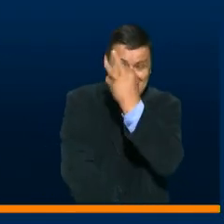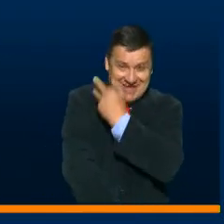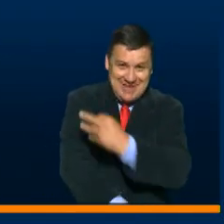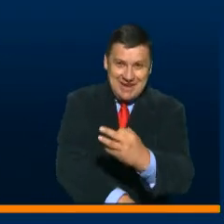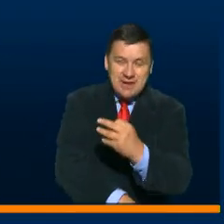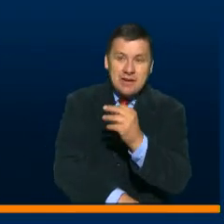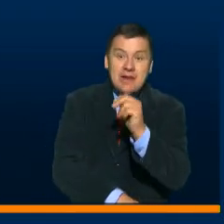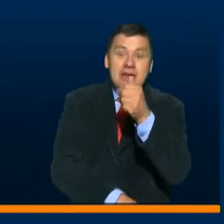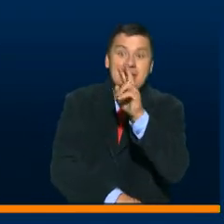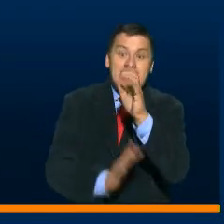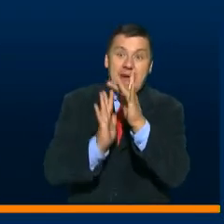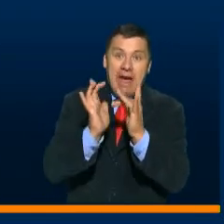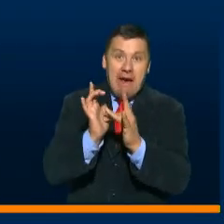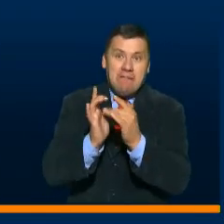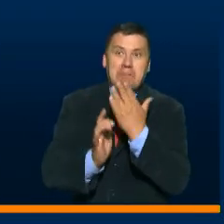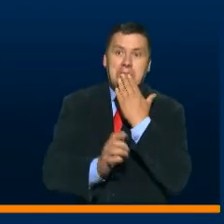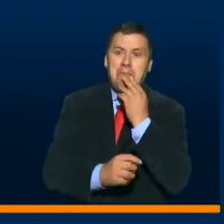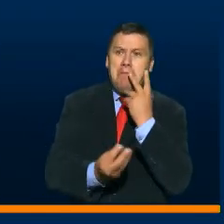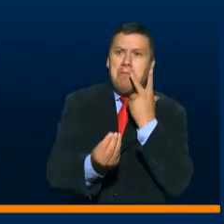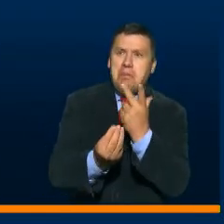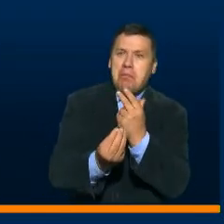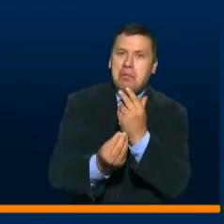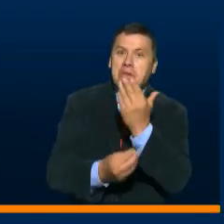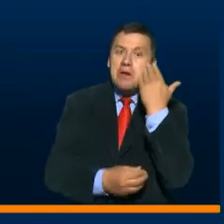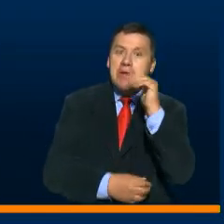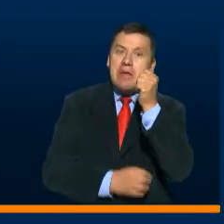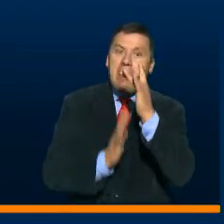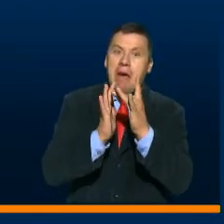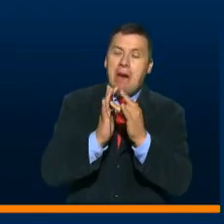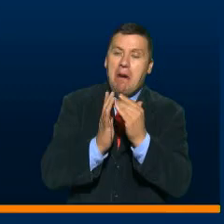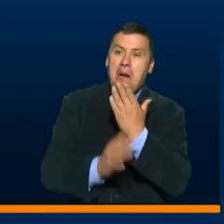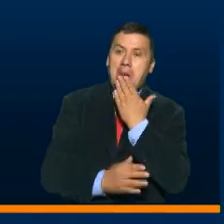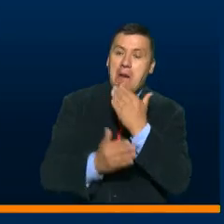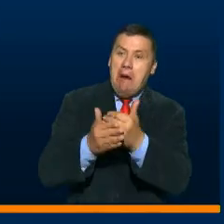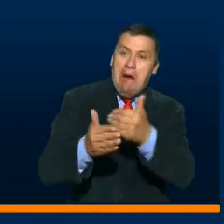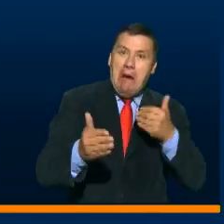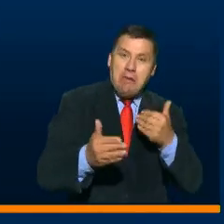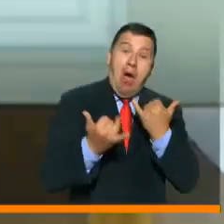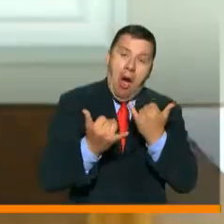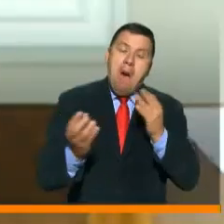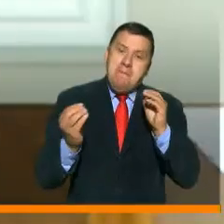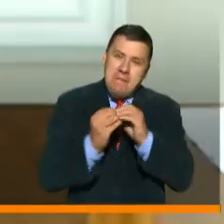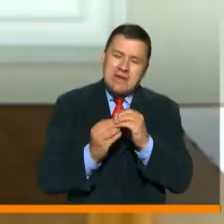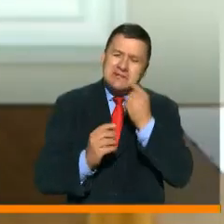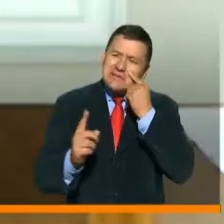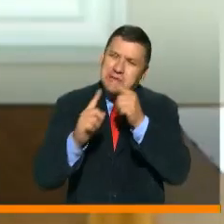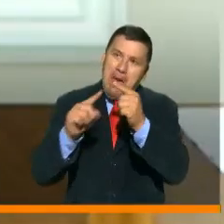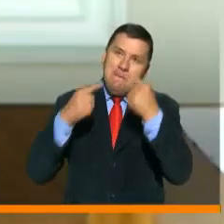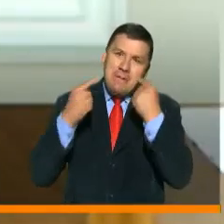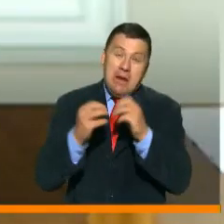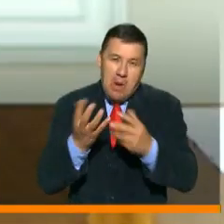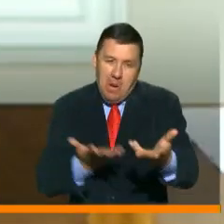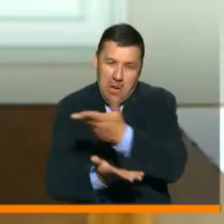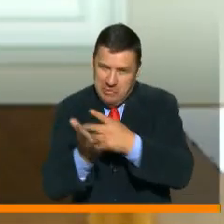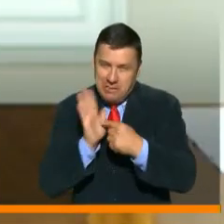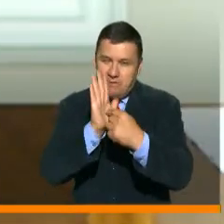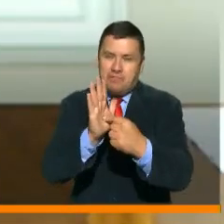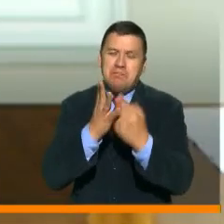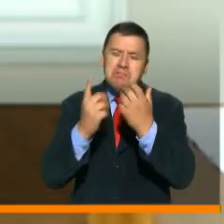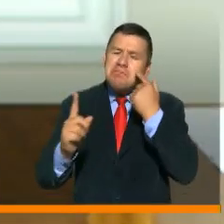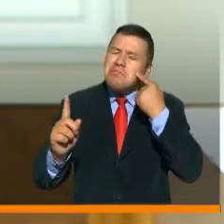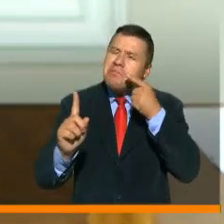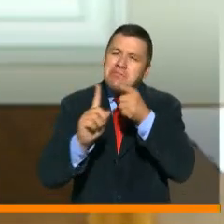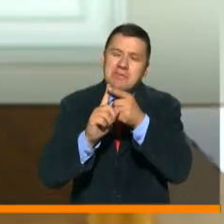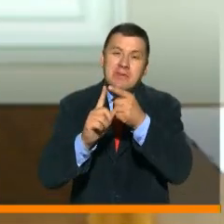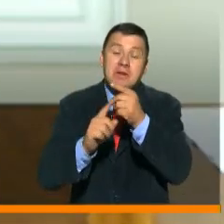17 de abril lo logramos antes lo logramos el pasado 10 de abril también tenemos hoy una nueva meta que queremos compartir y es llegar a más